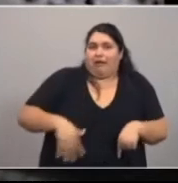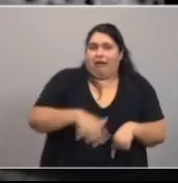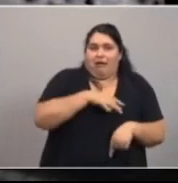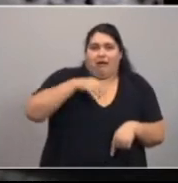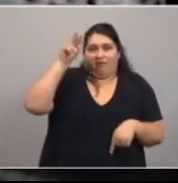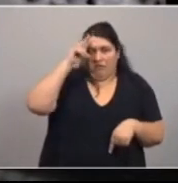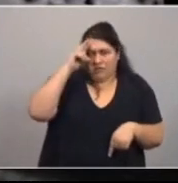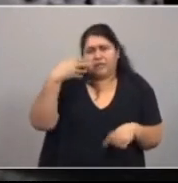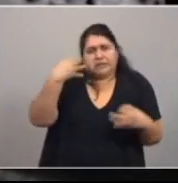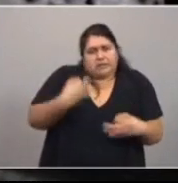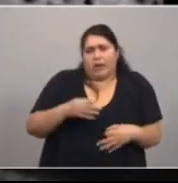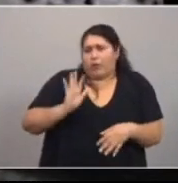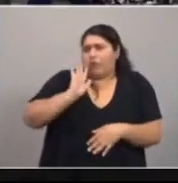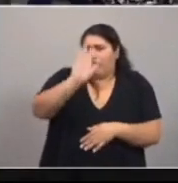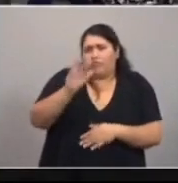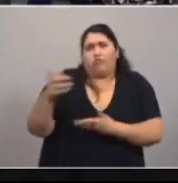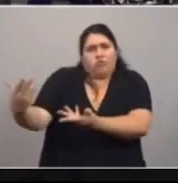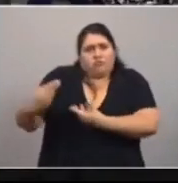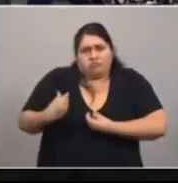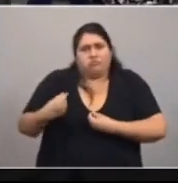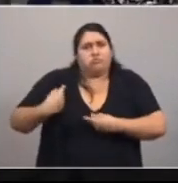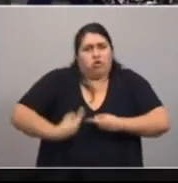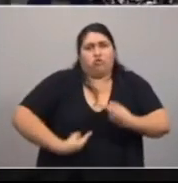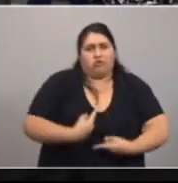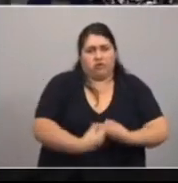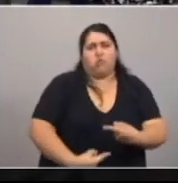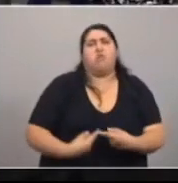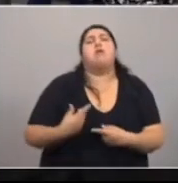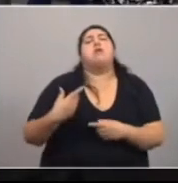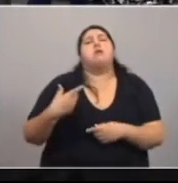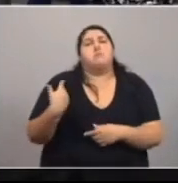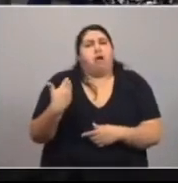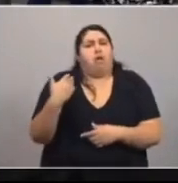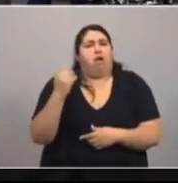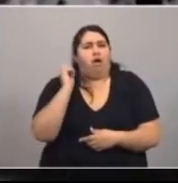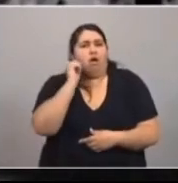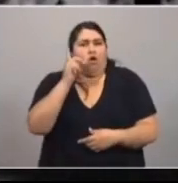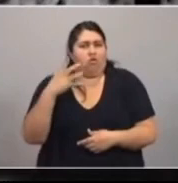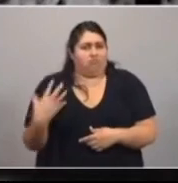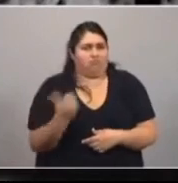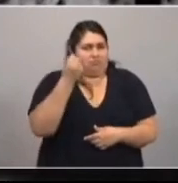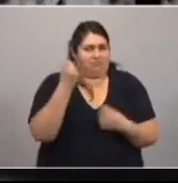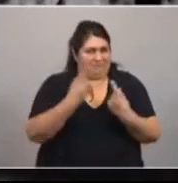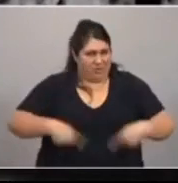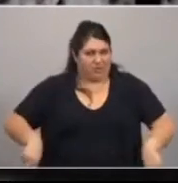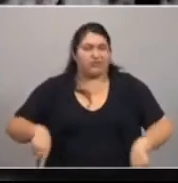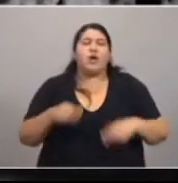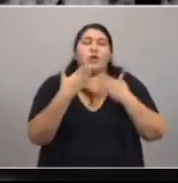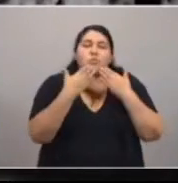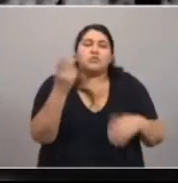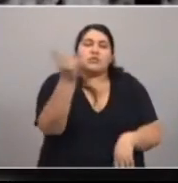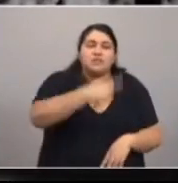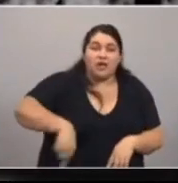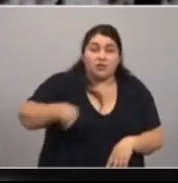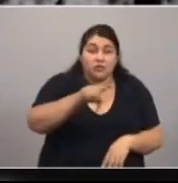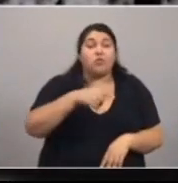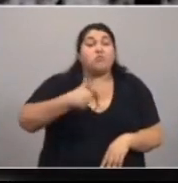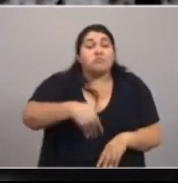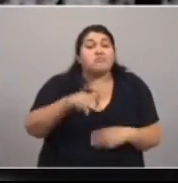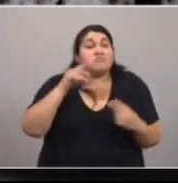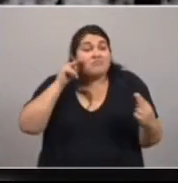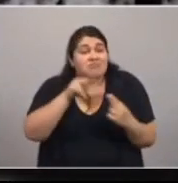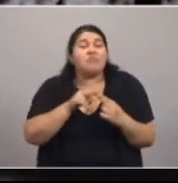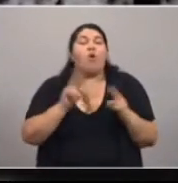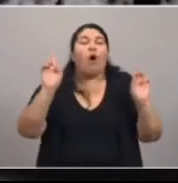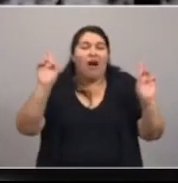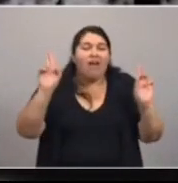siempre, para poder lograr ese objetivo. Así que muchísimas gracias a todos. Si no los veo, espero que tengan un feliz fin de año, que comencemos